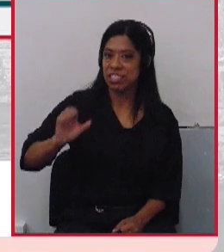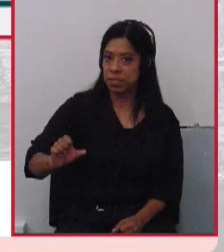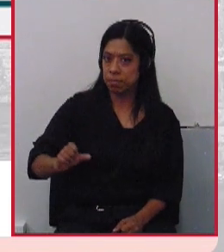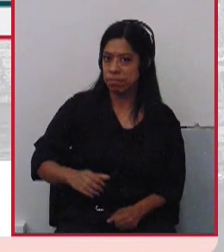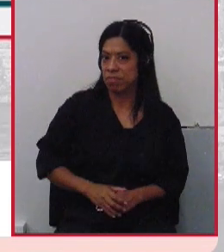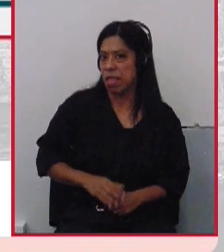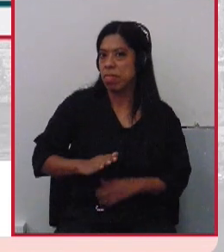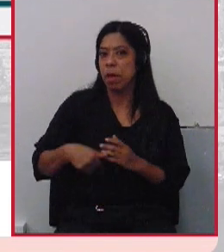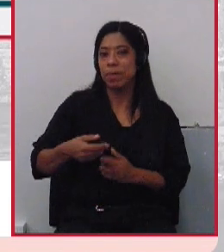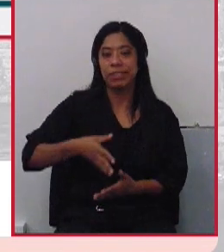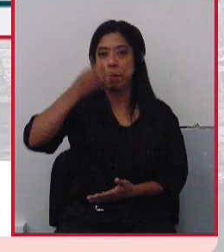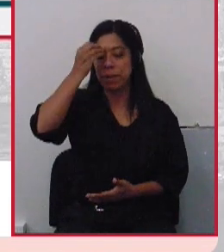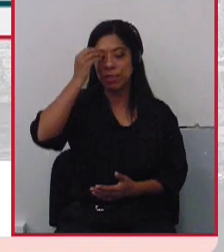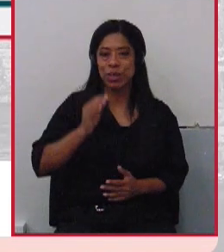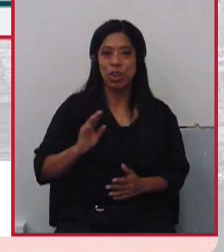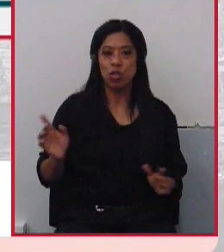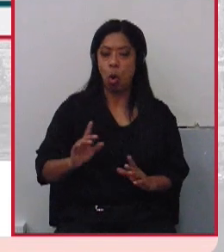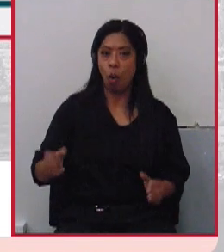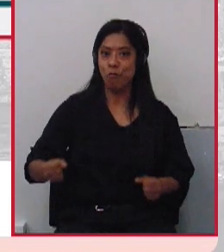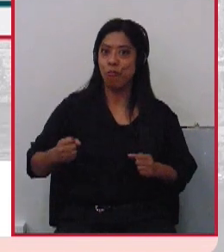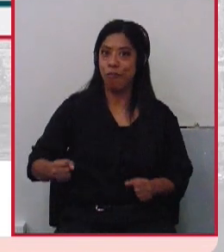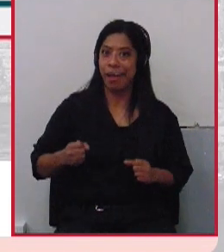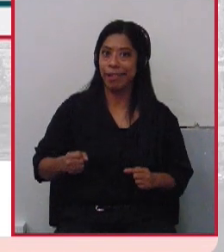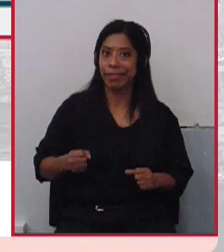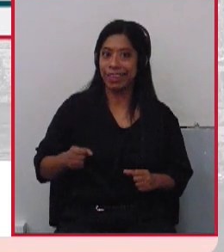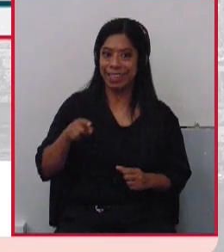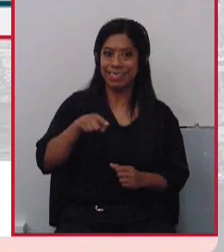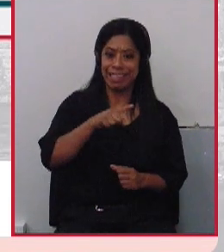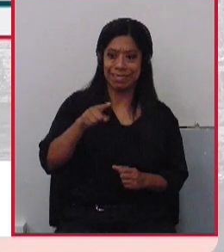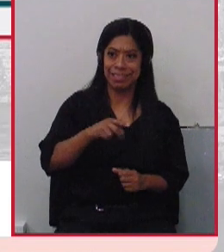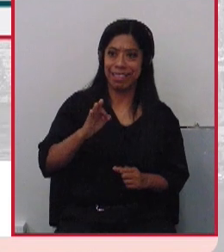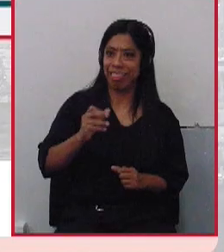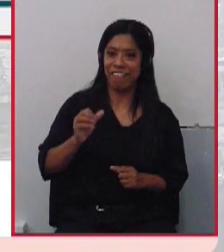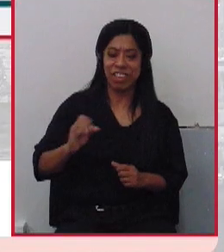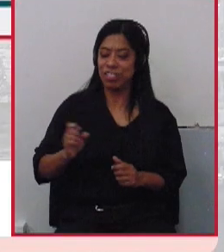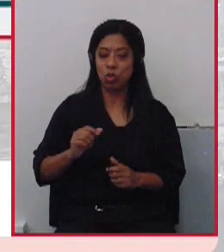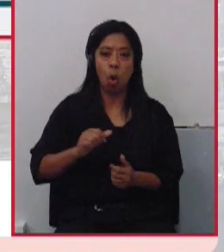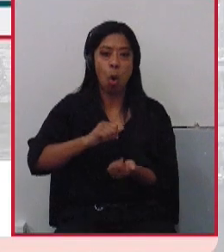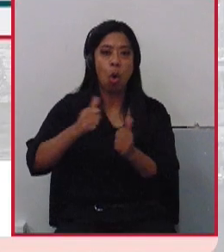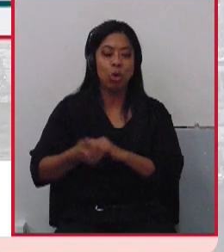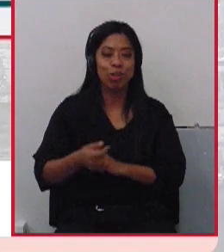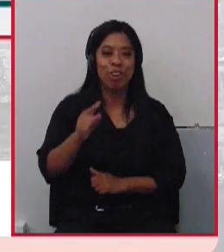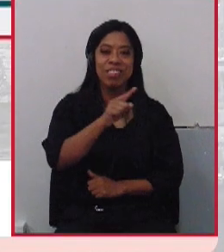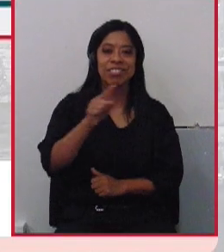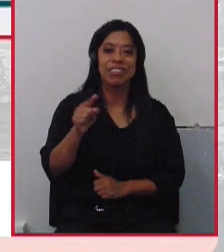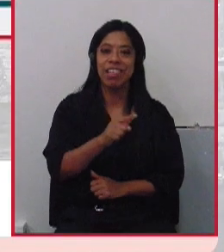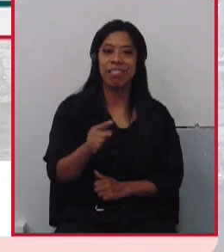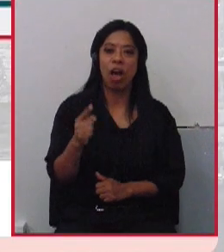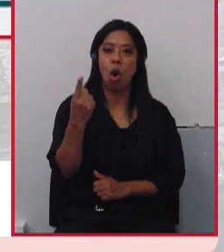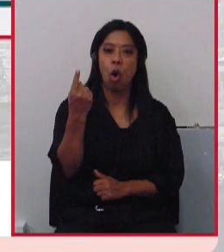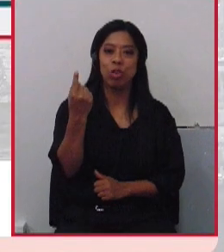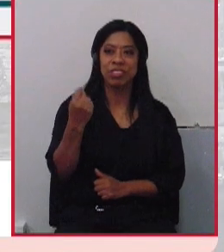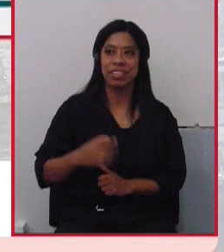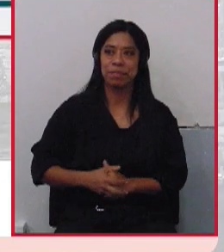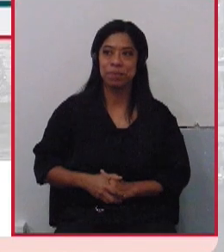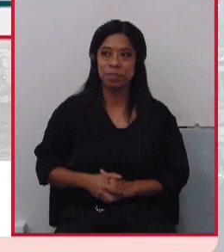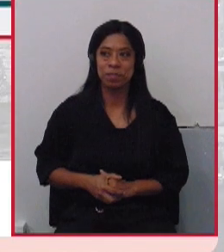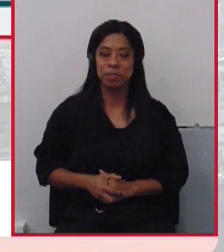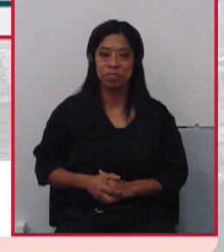Pero después aprendimos, no, es muy fuerte, entonces nos fuimos con un Z11.